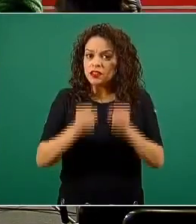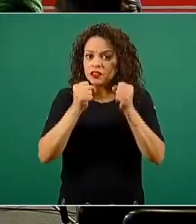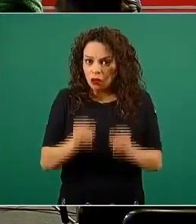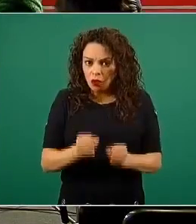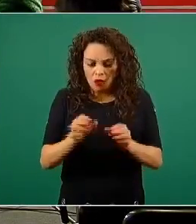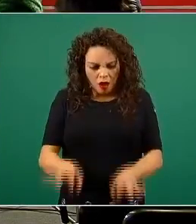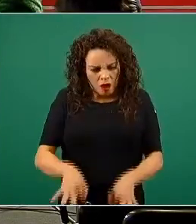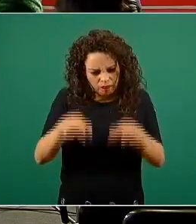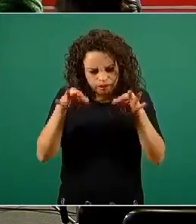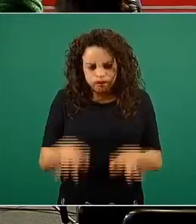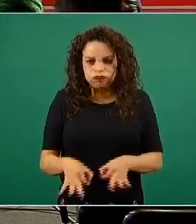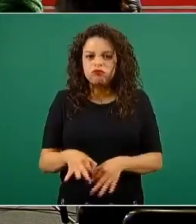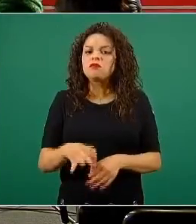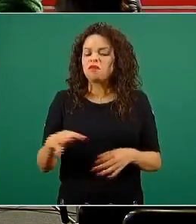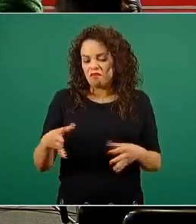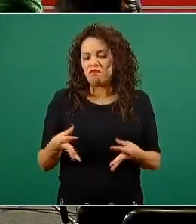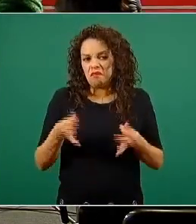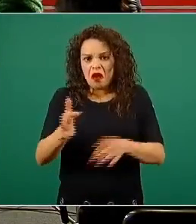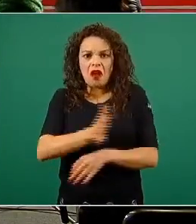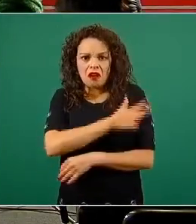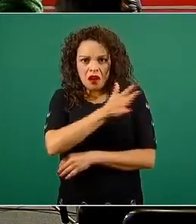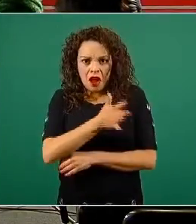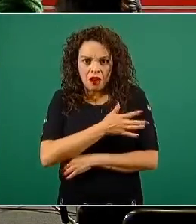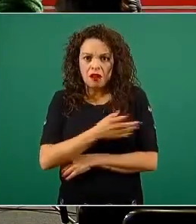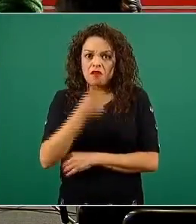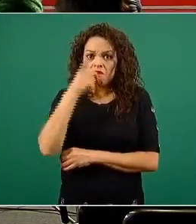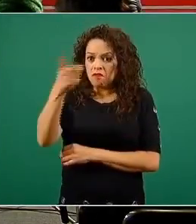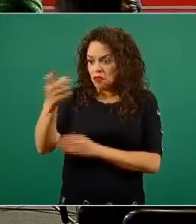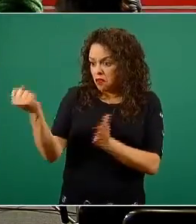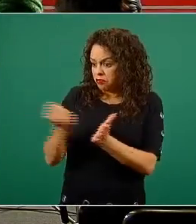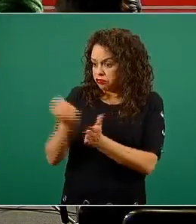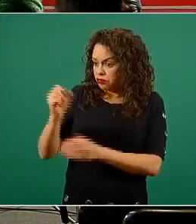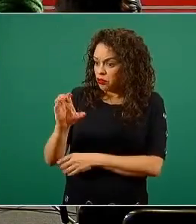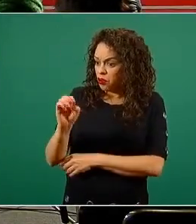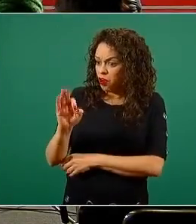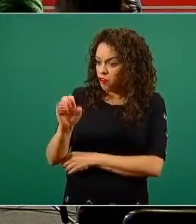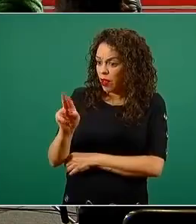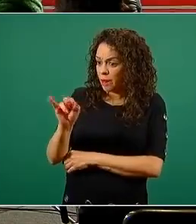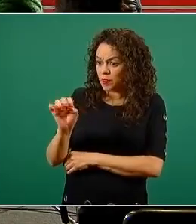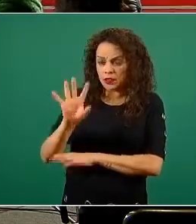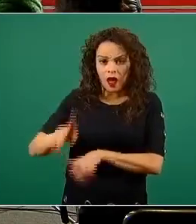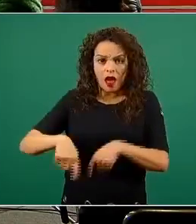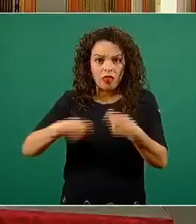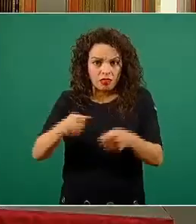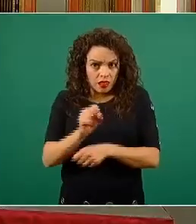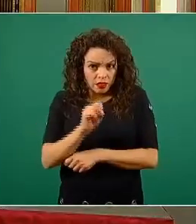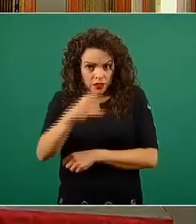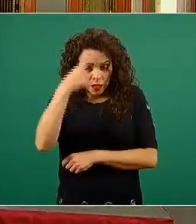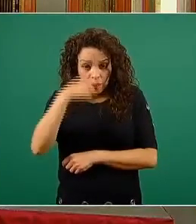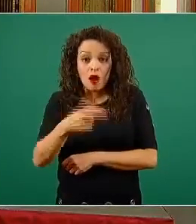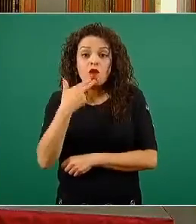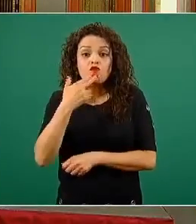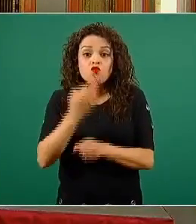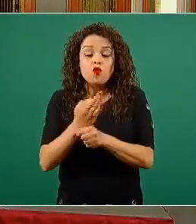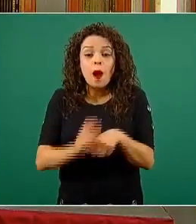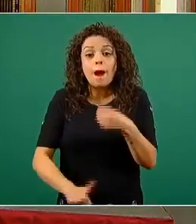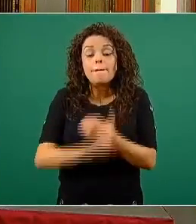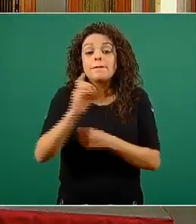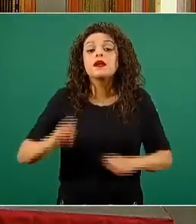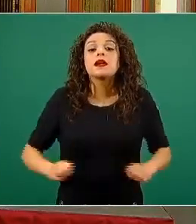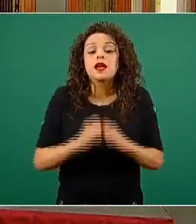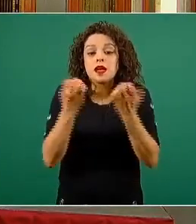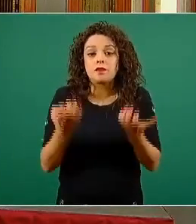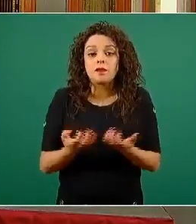así que la COFEPRIS lo ha determinado y por eso ha dado su autorización para el uso de emergencia. Hay otras vacunas que vienen de